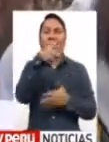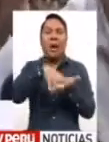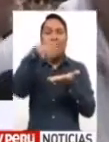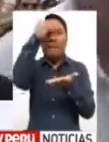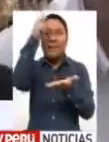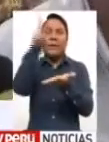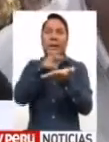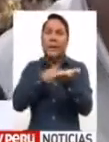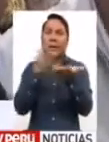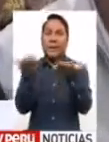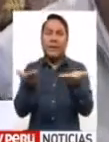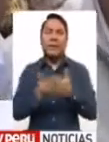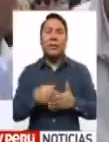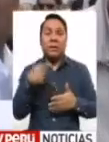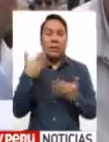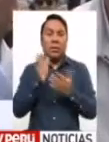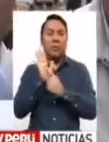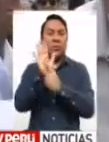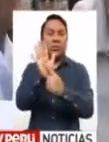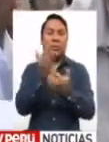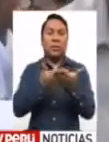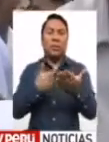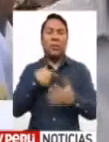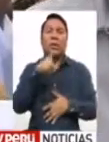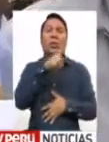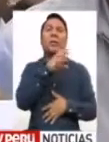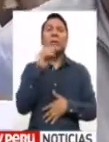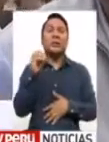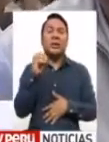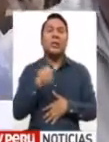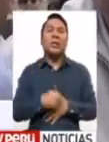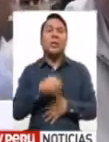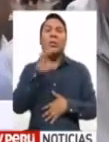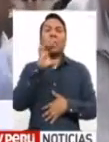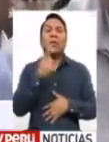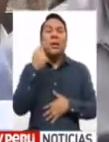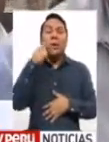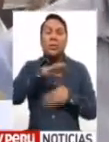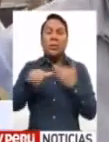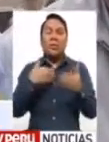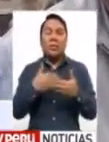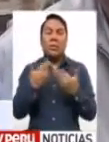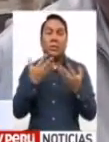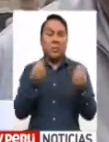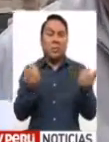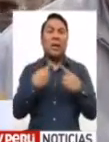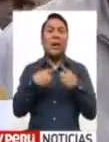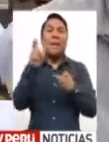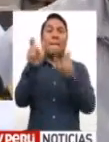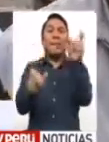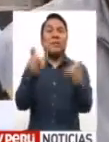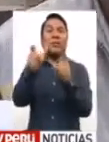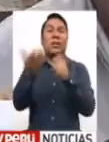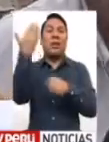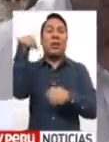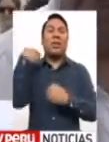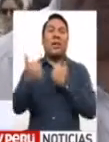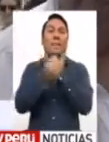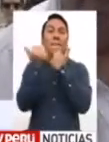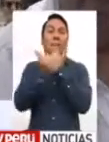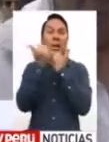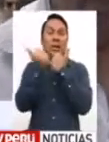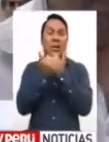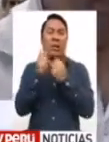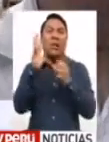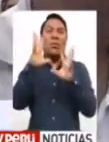concretó los 297 criminales que se estaban han